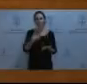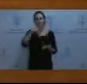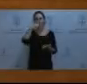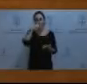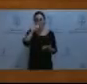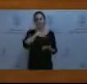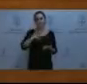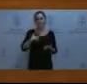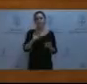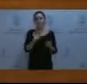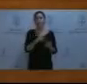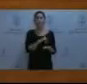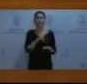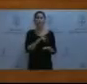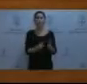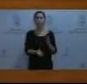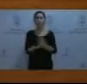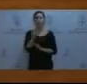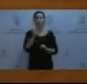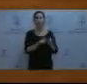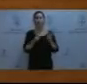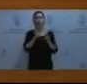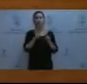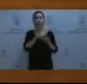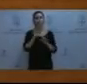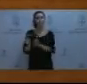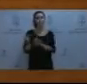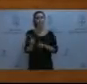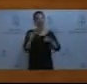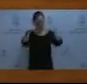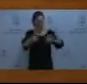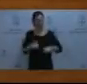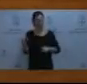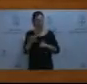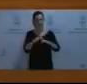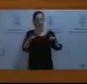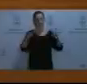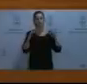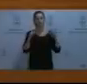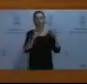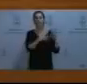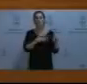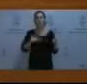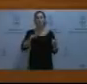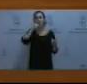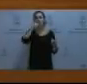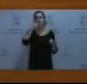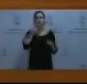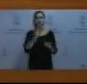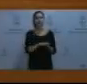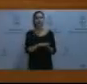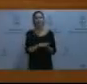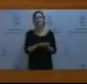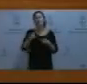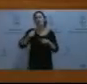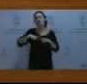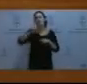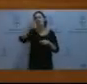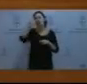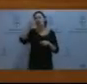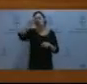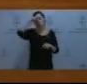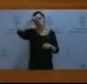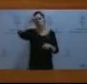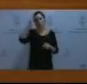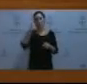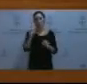Pero han pasado acontecimientos que no cabe otro remedio que traer a la Cámara. Es decir, y quiero recordar que la importancia es que estamos hablando de un bien de interés cultural, que no necesito decirle a